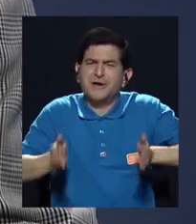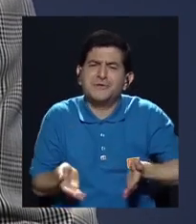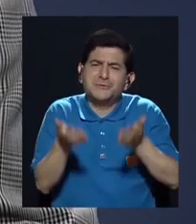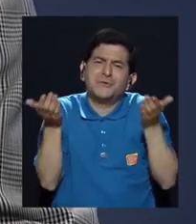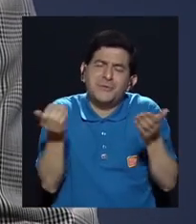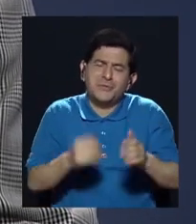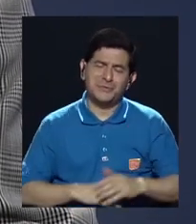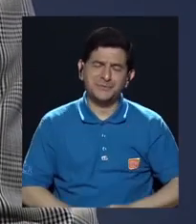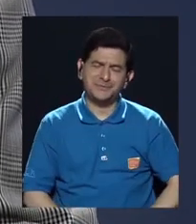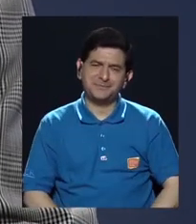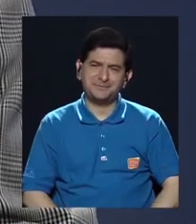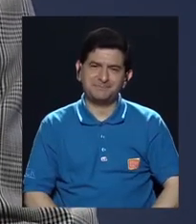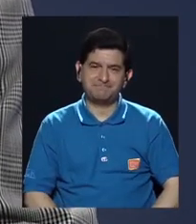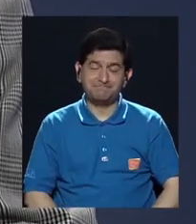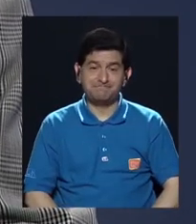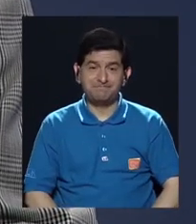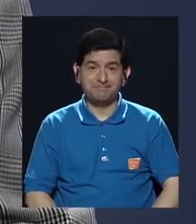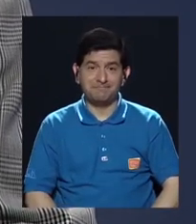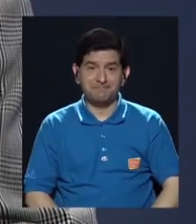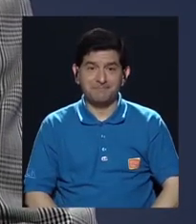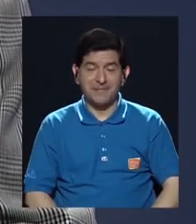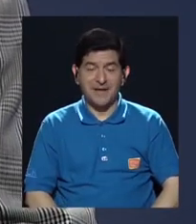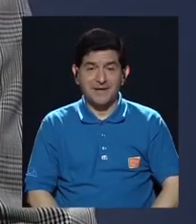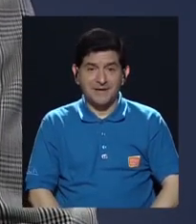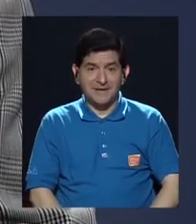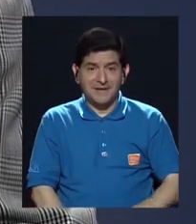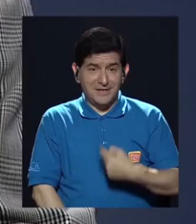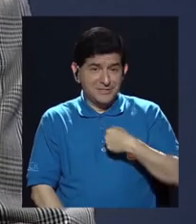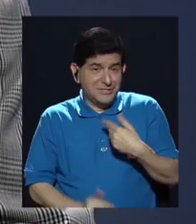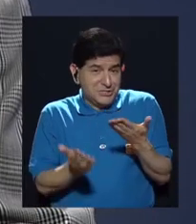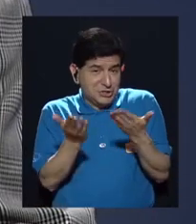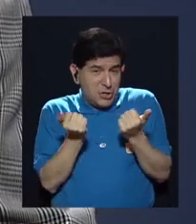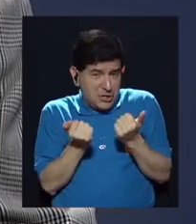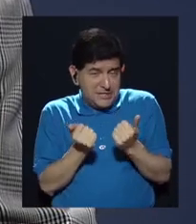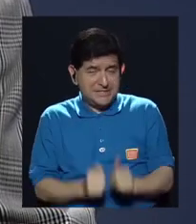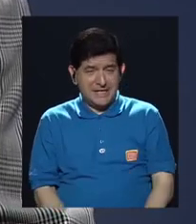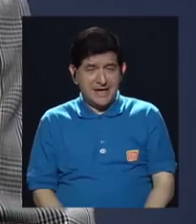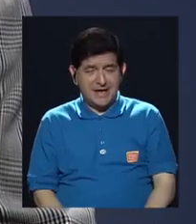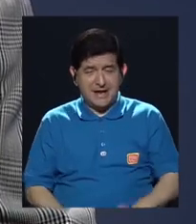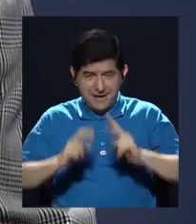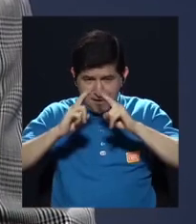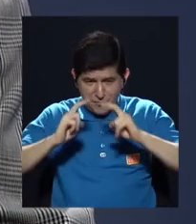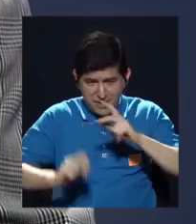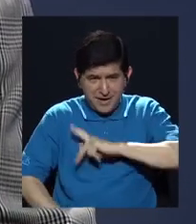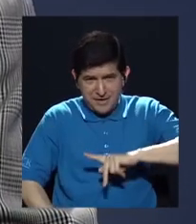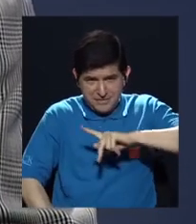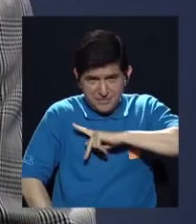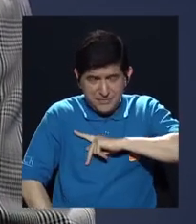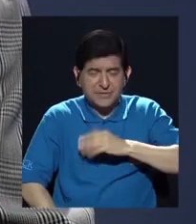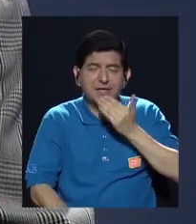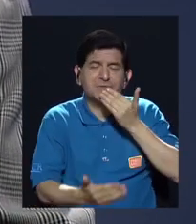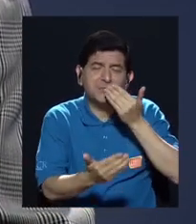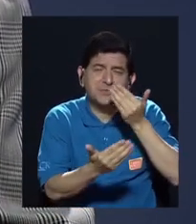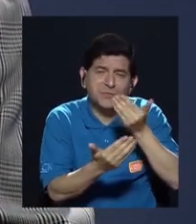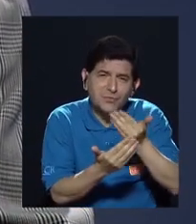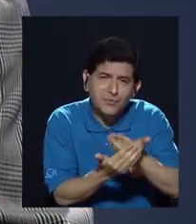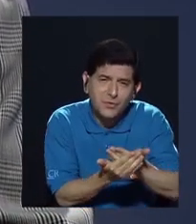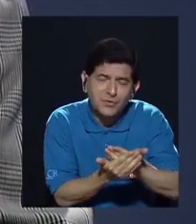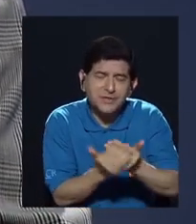hijos. Si yo quisiera personalizar la